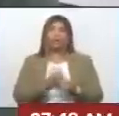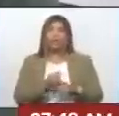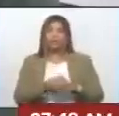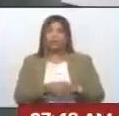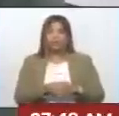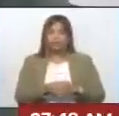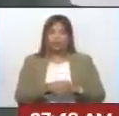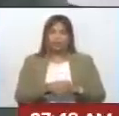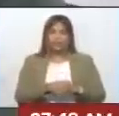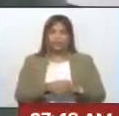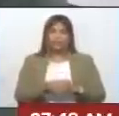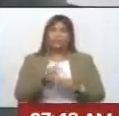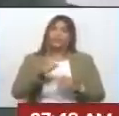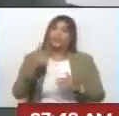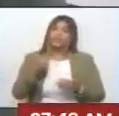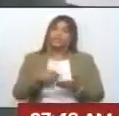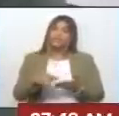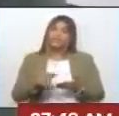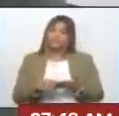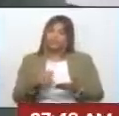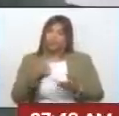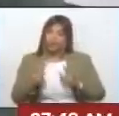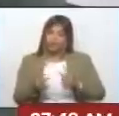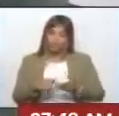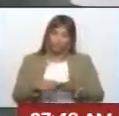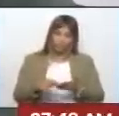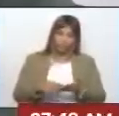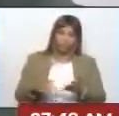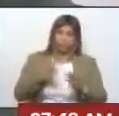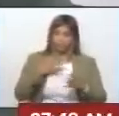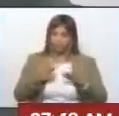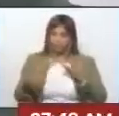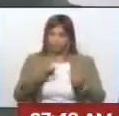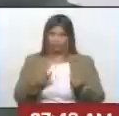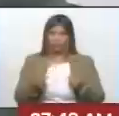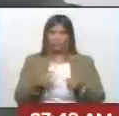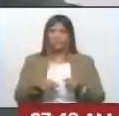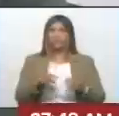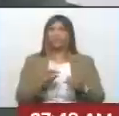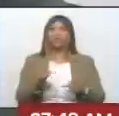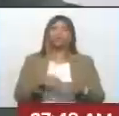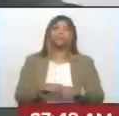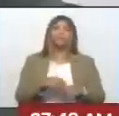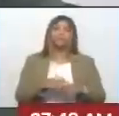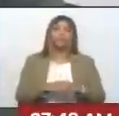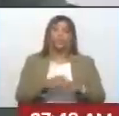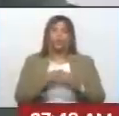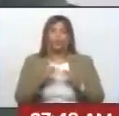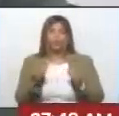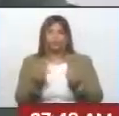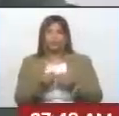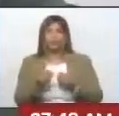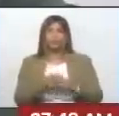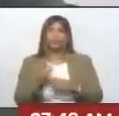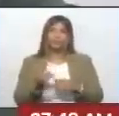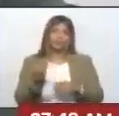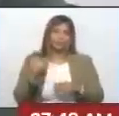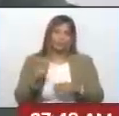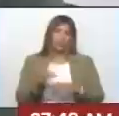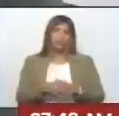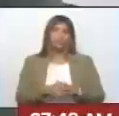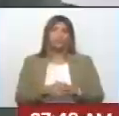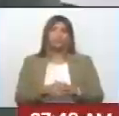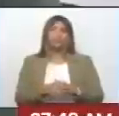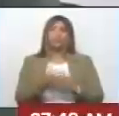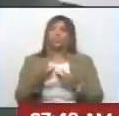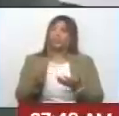Khan. Allí firmaron algunos memorándum de entendimiento para conformar, pues, una oficina en nuestro país. ¿Qué